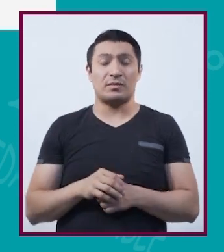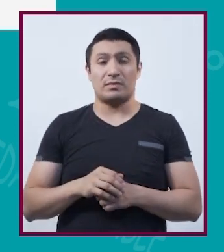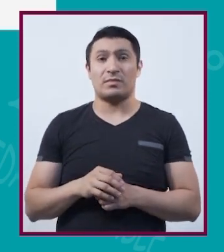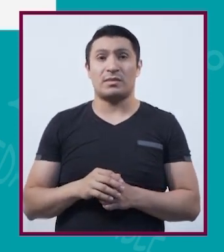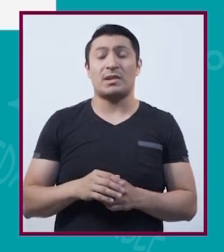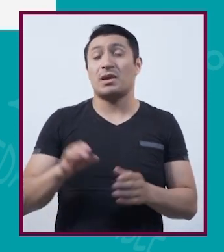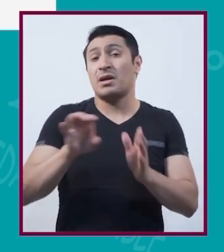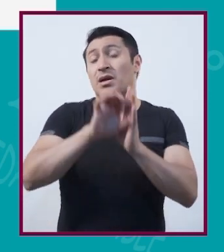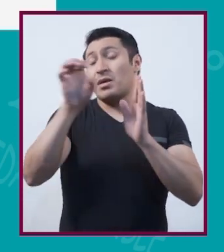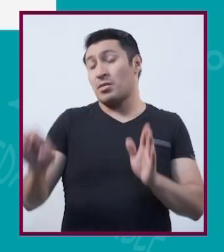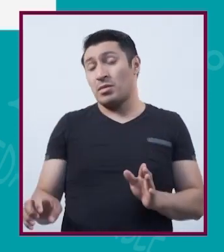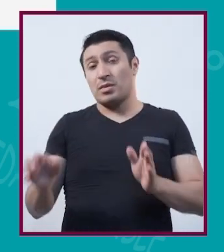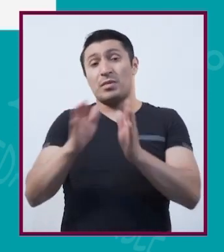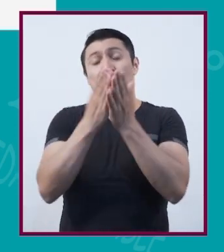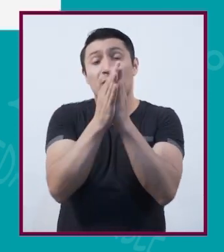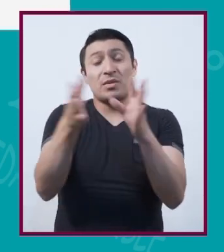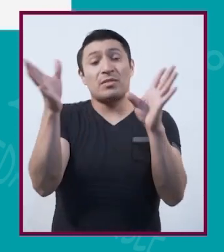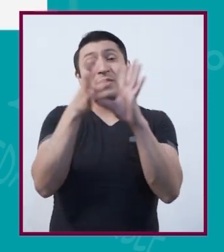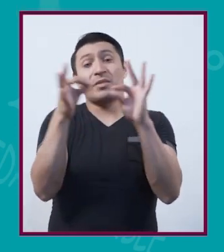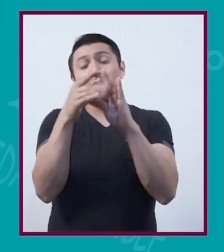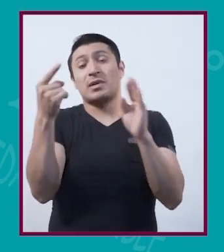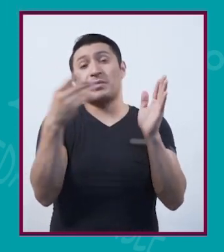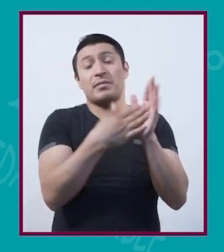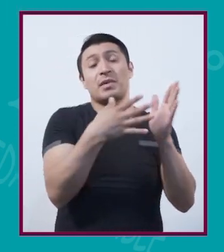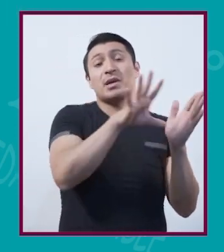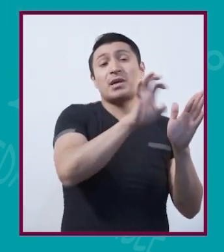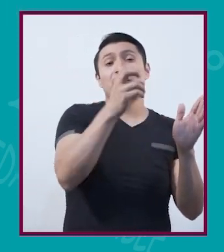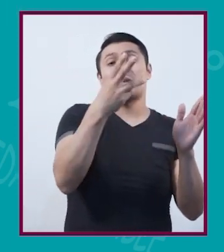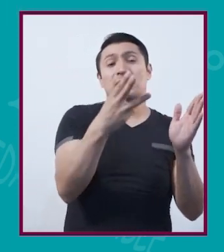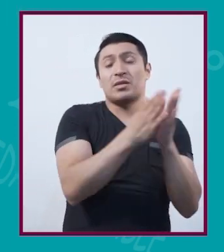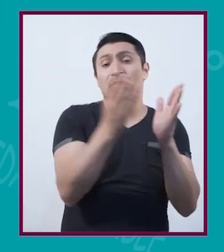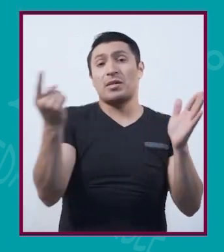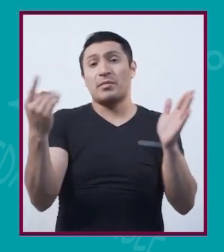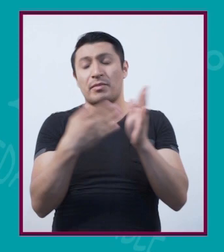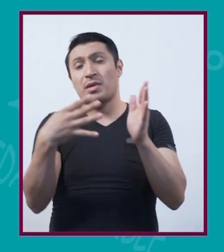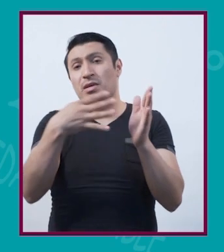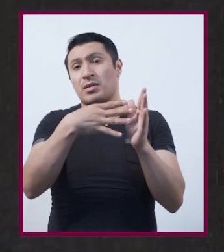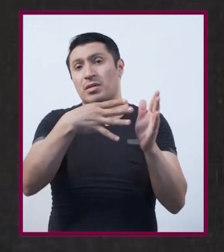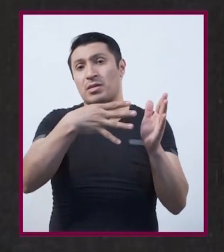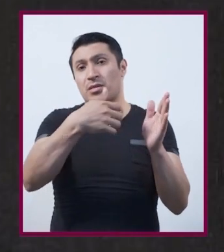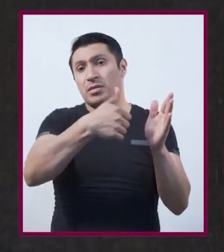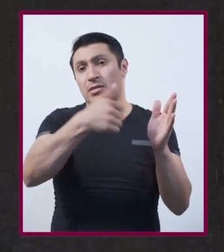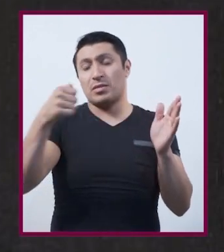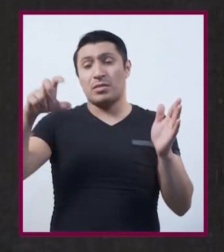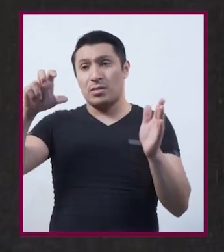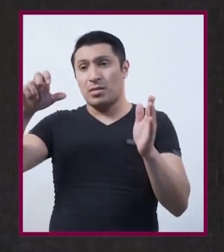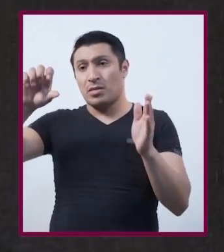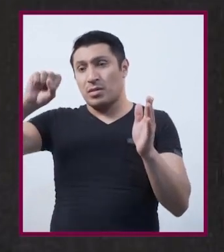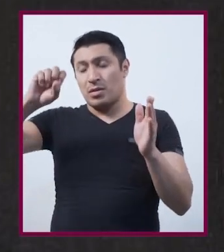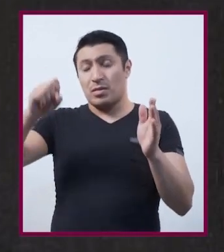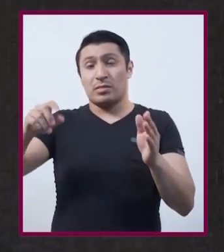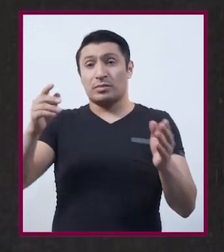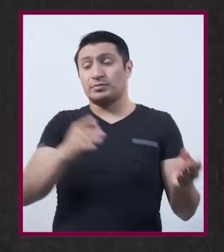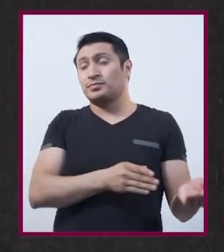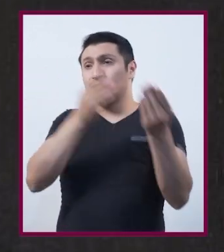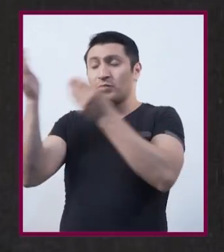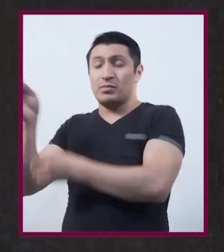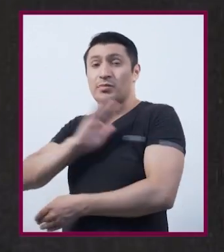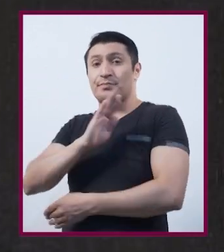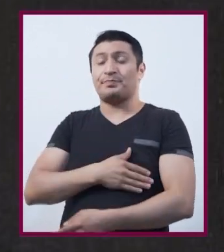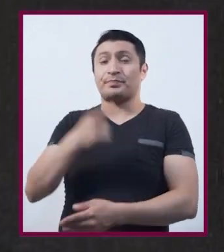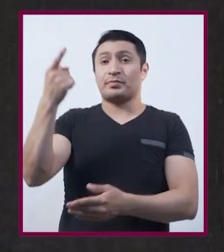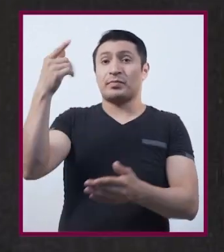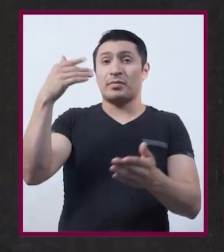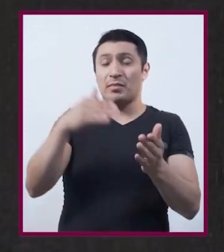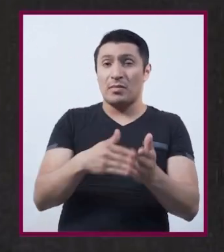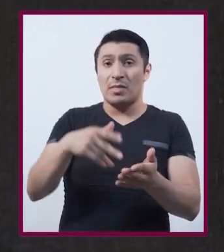plata procedentes de América. Esto sin tomar en cuenta lo que se movía de contrabando. Lo que nos recuerda unos versos de Lope